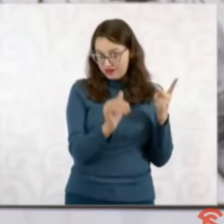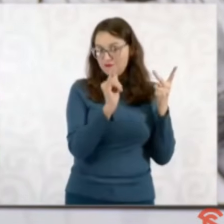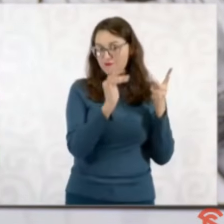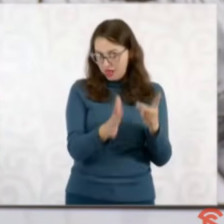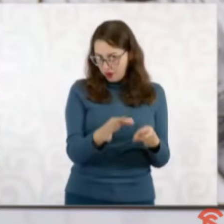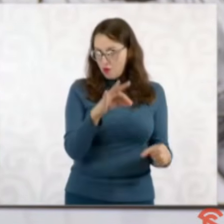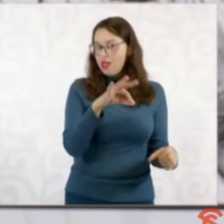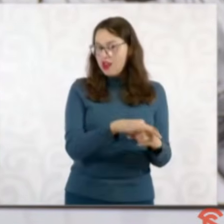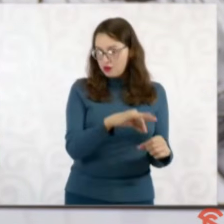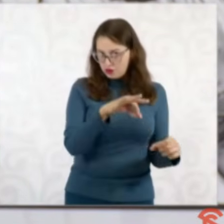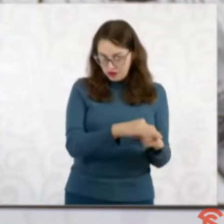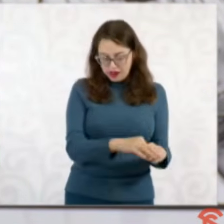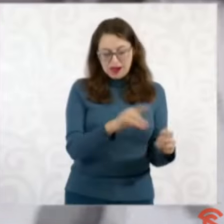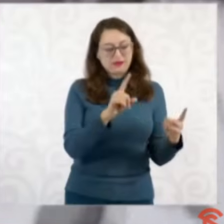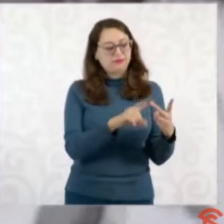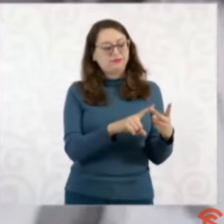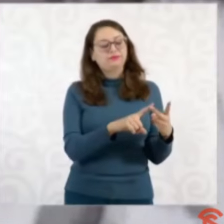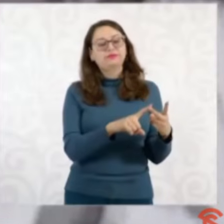Cuauhtémoc Cárdenas presidente,